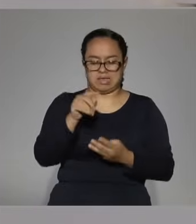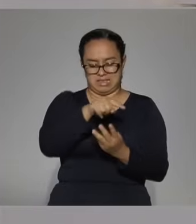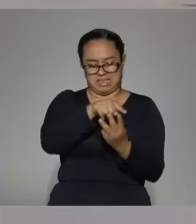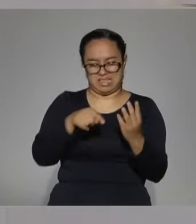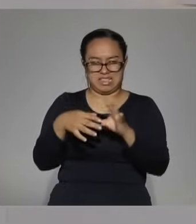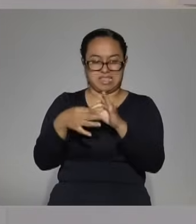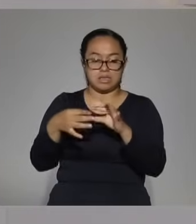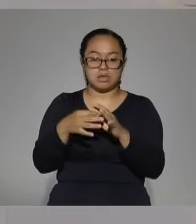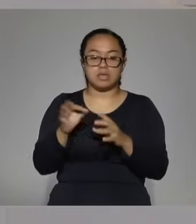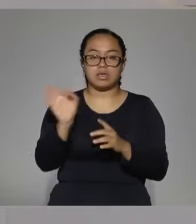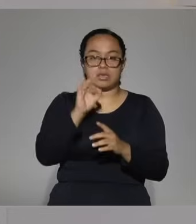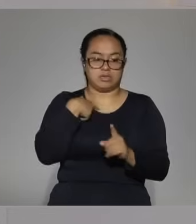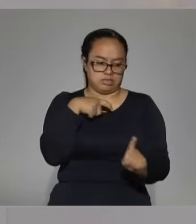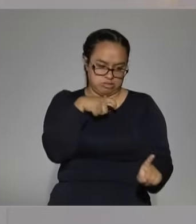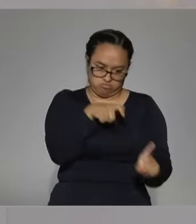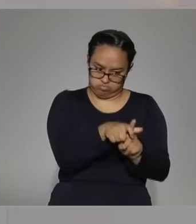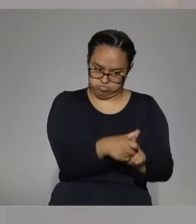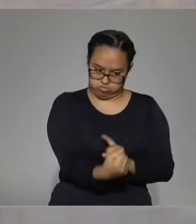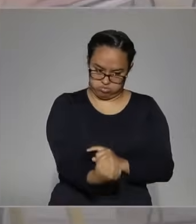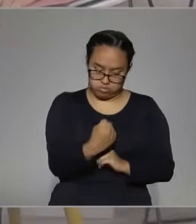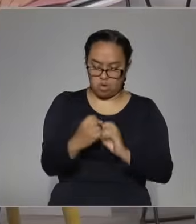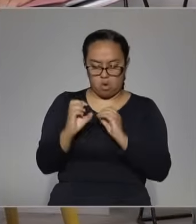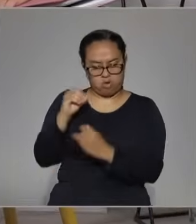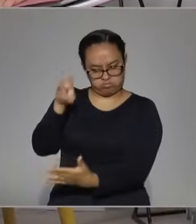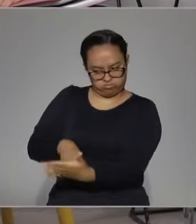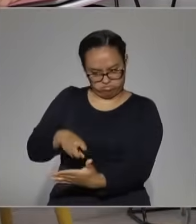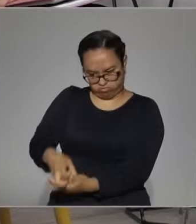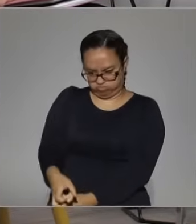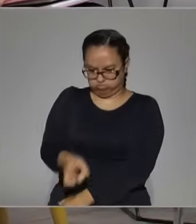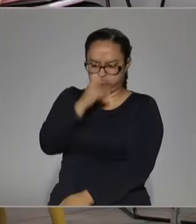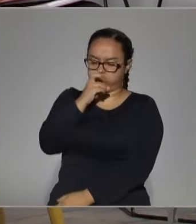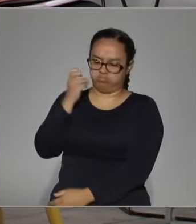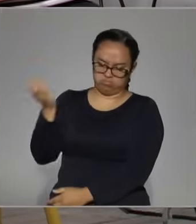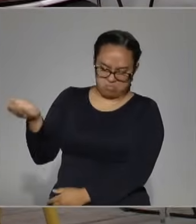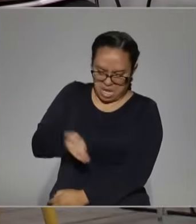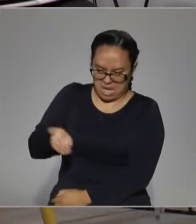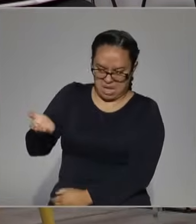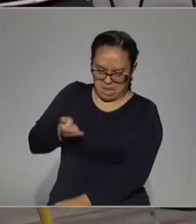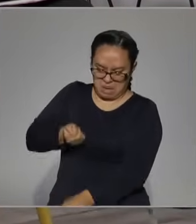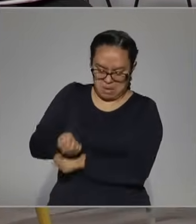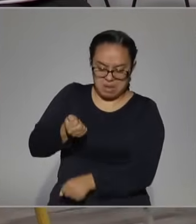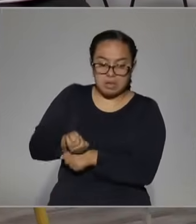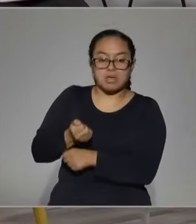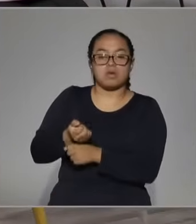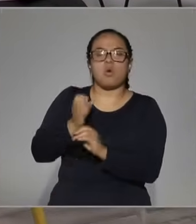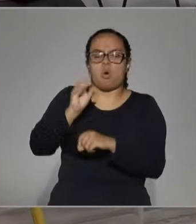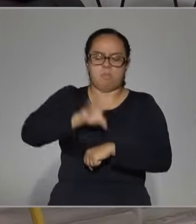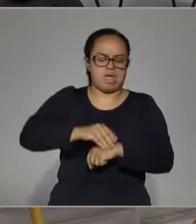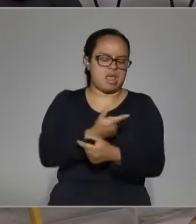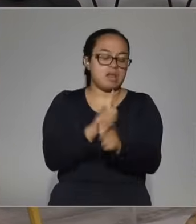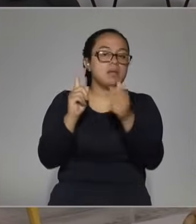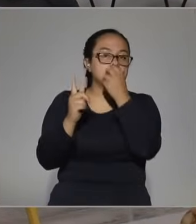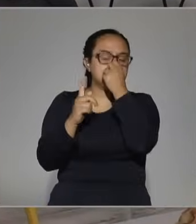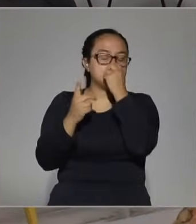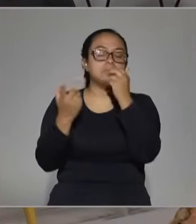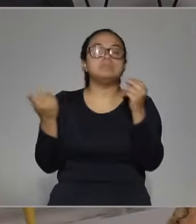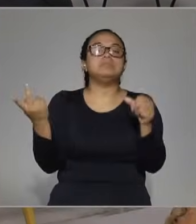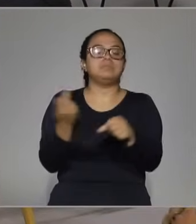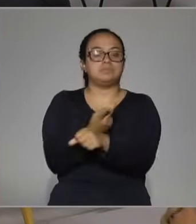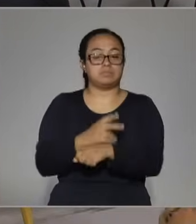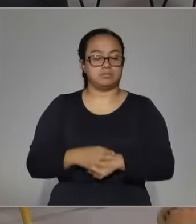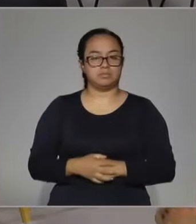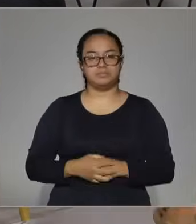ejemplo, de ser sobreprotector, de tener una disciplina severa, de ser también muy permisivos? Sí, aquí